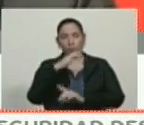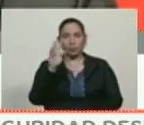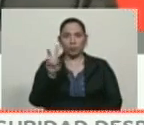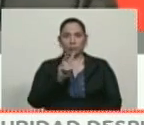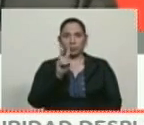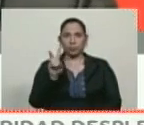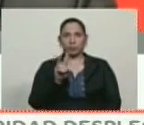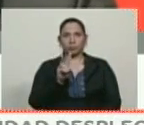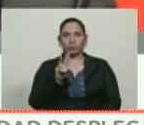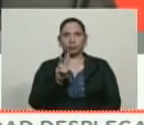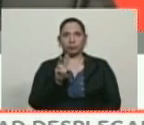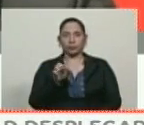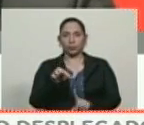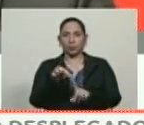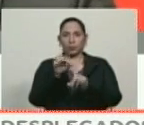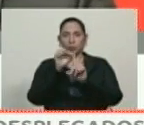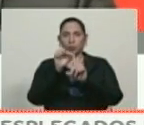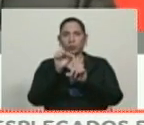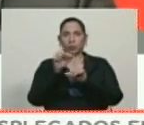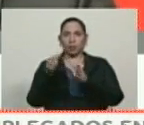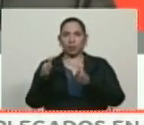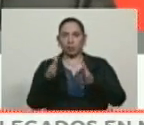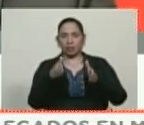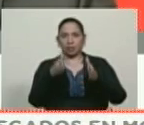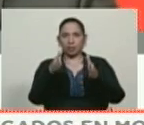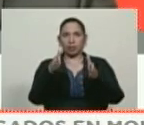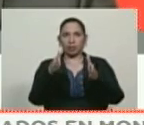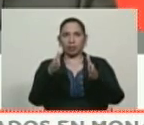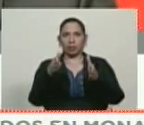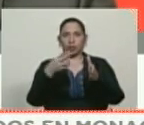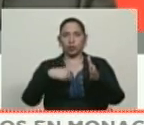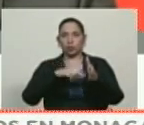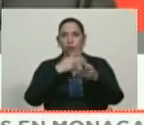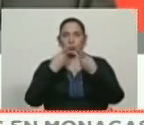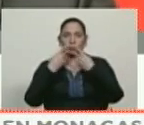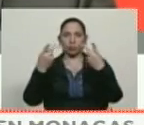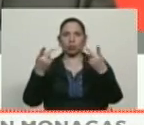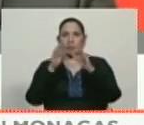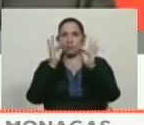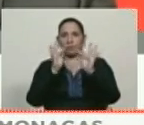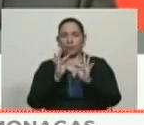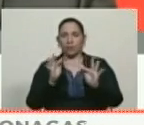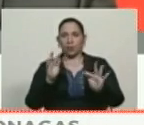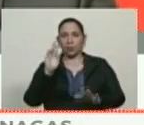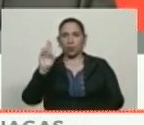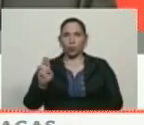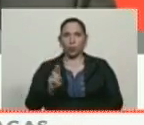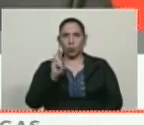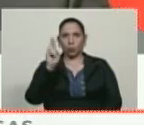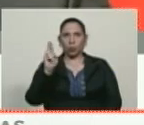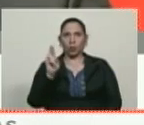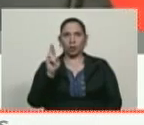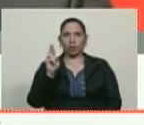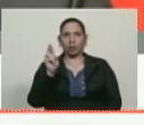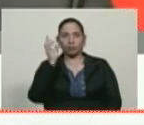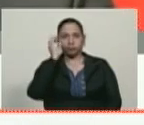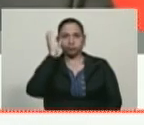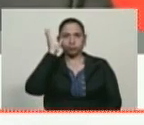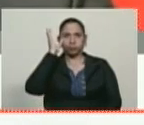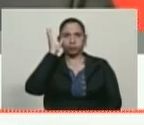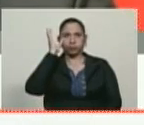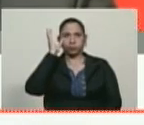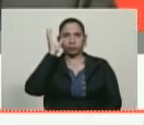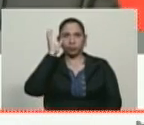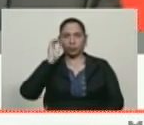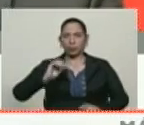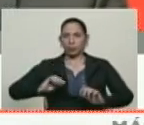venezolano elige su destino, hemos mencionado el mecanismo de Montevideo creado por una